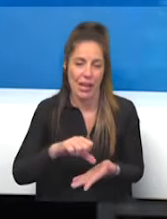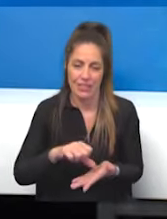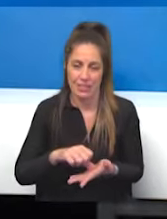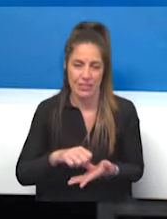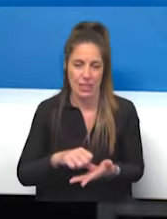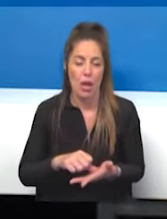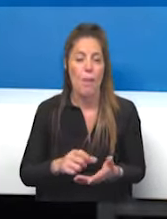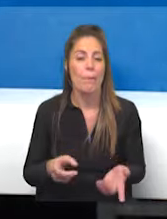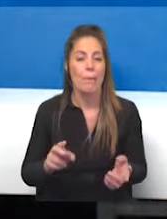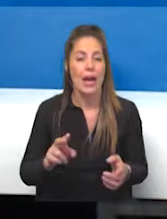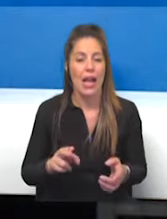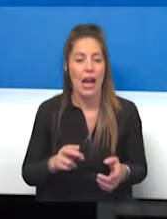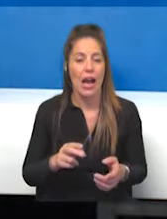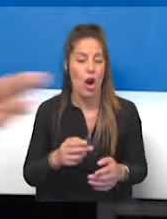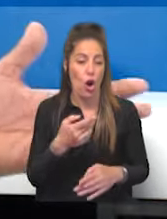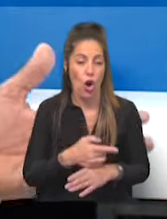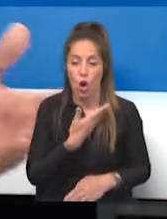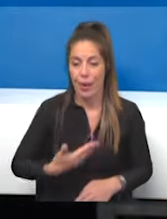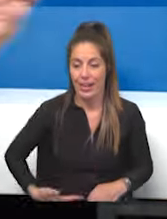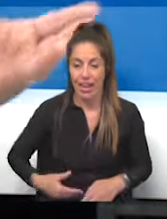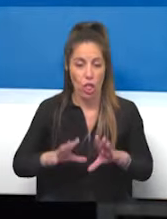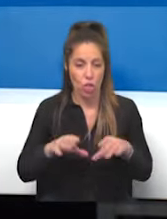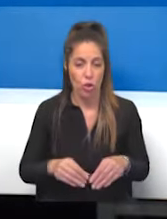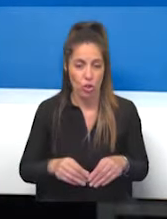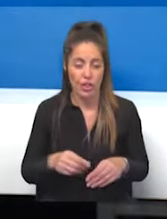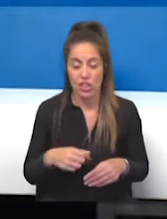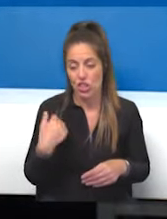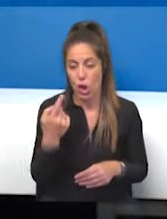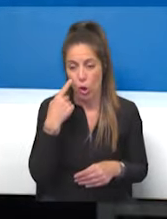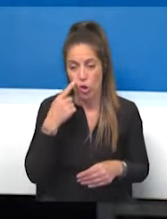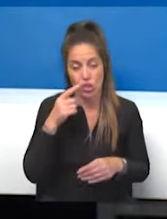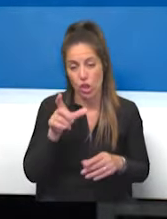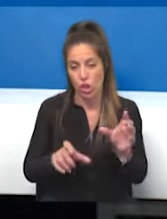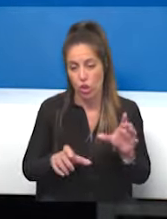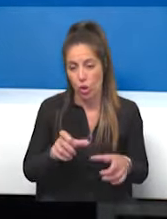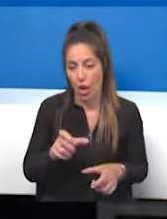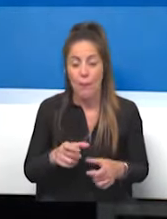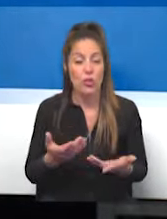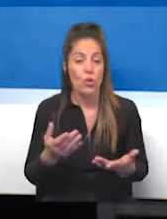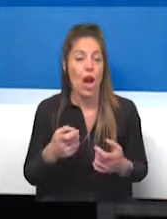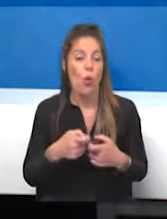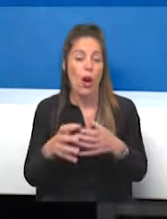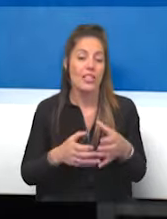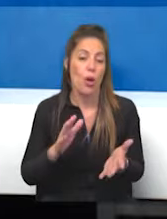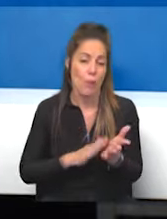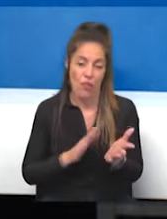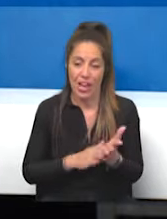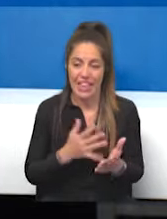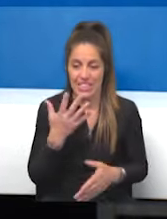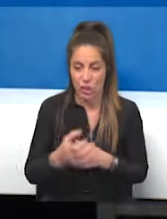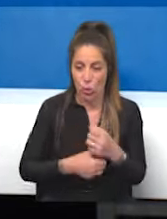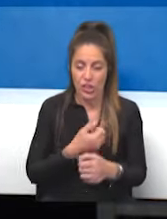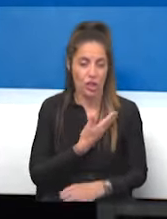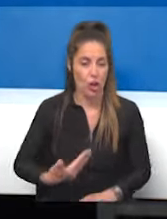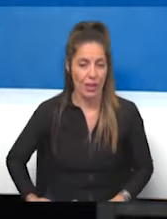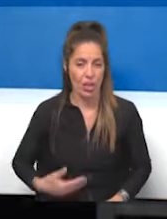para gobernar entre todos que está en conocimiento hoy de toda la ciudad tanto es una coalición probada en 5 años de gobierno